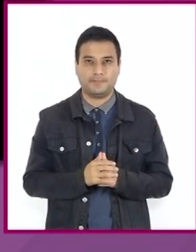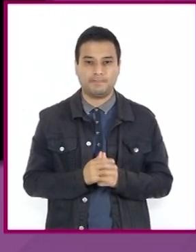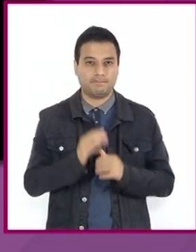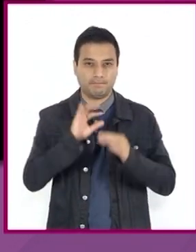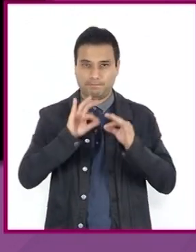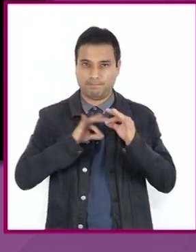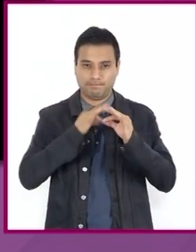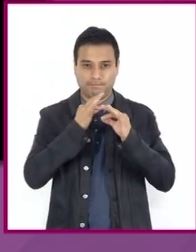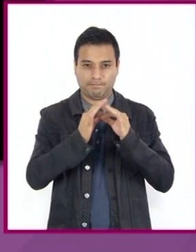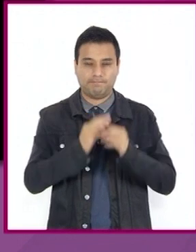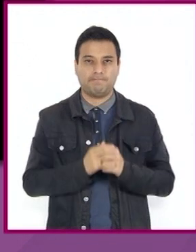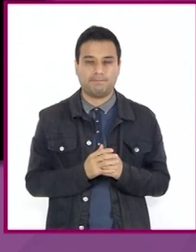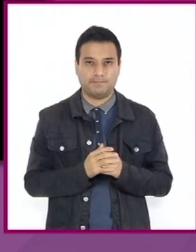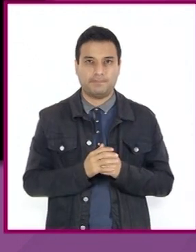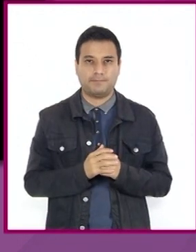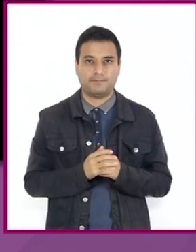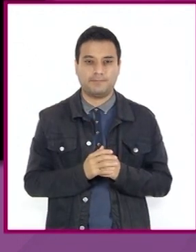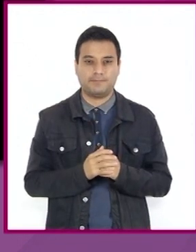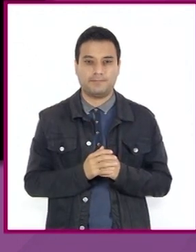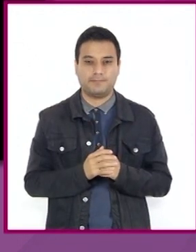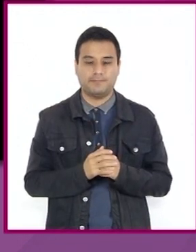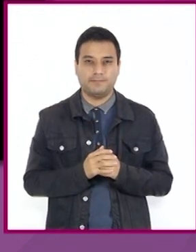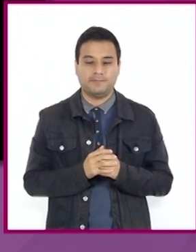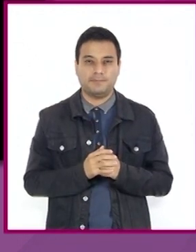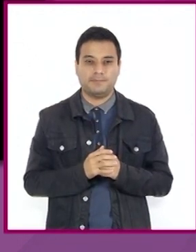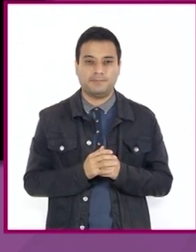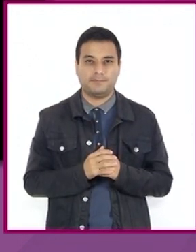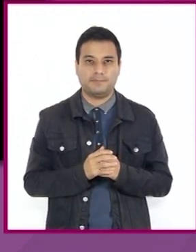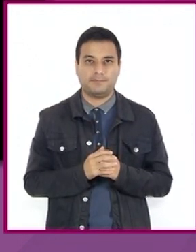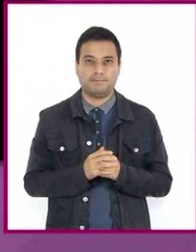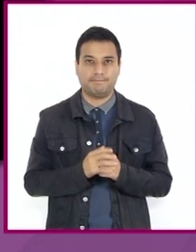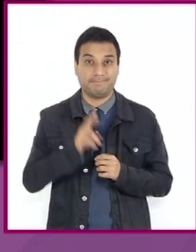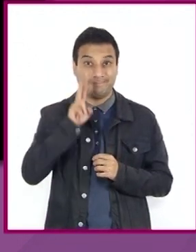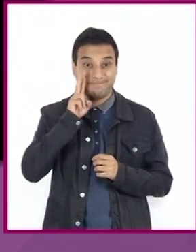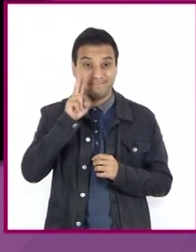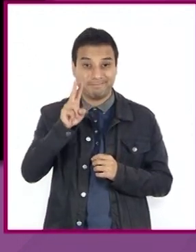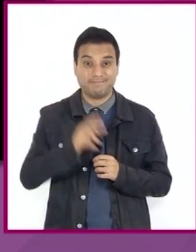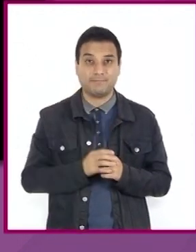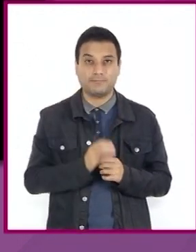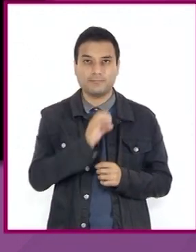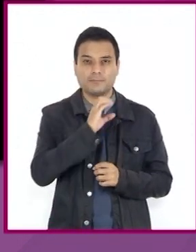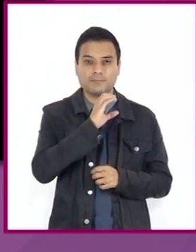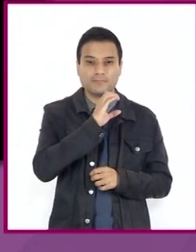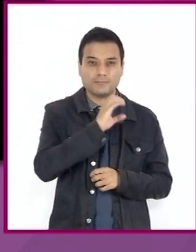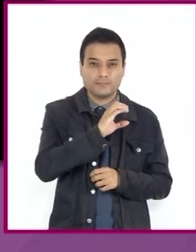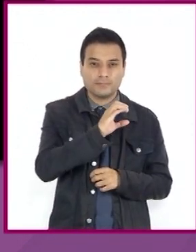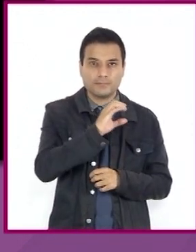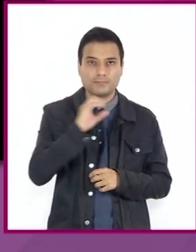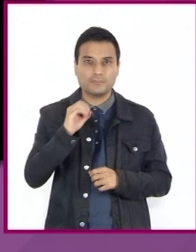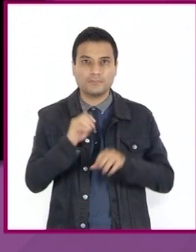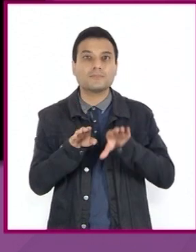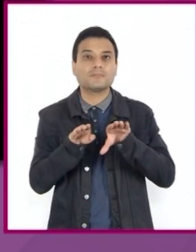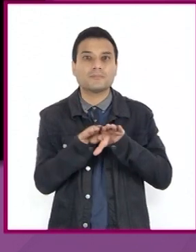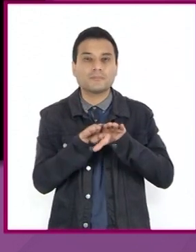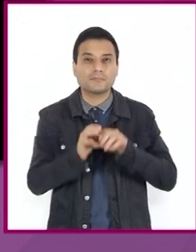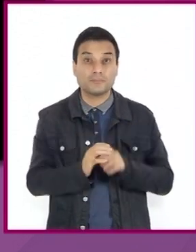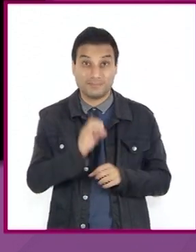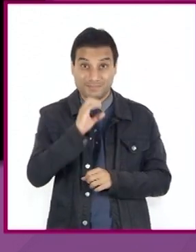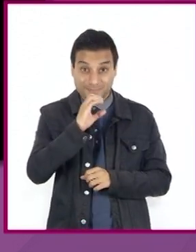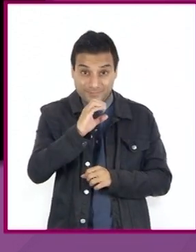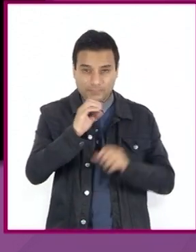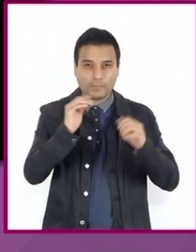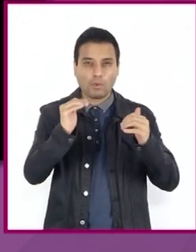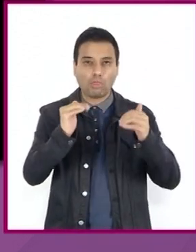listo, queda balanceado el hidrógeno. Pero vean qué pasa con las otras dos. El carbono aún no está